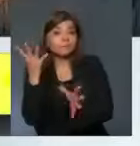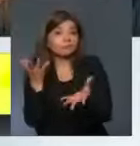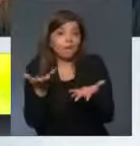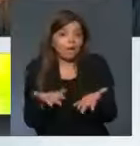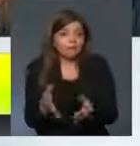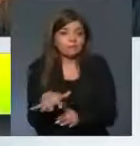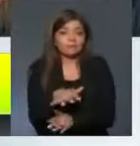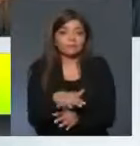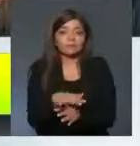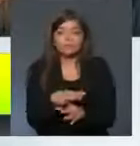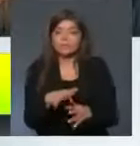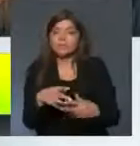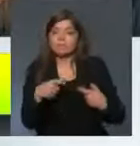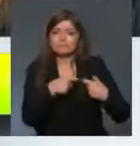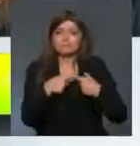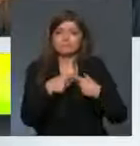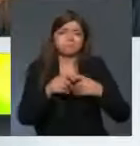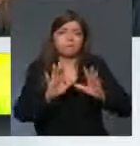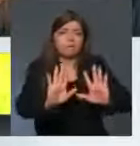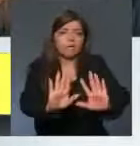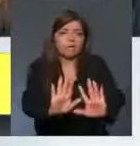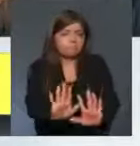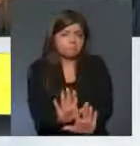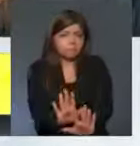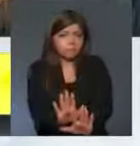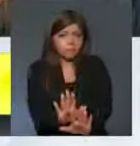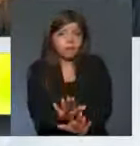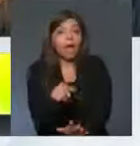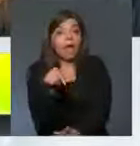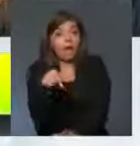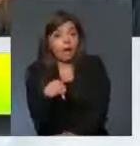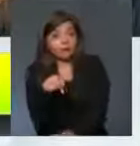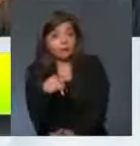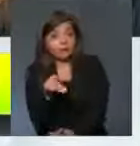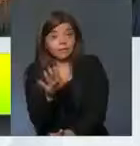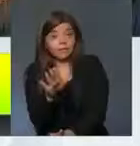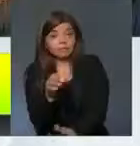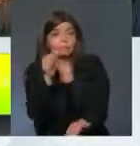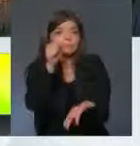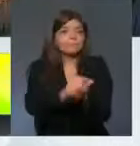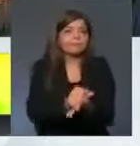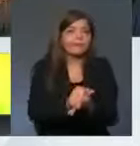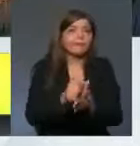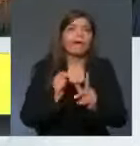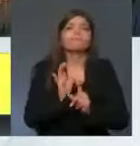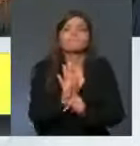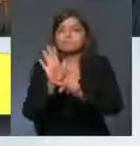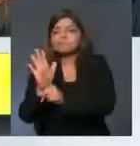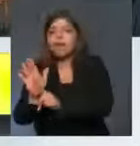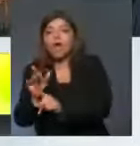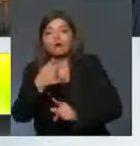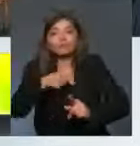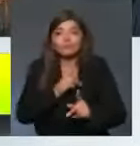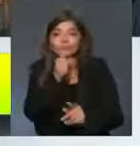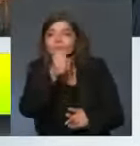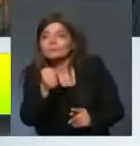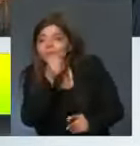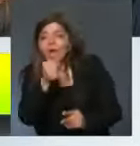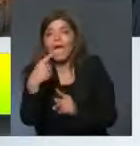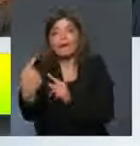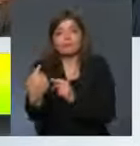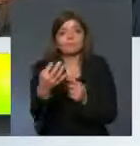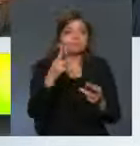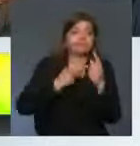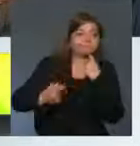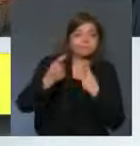situación completamente innecesaria. Acá claramente nos reclamamos los empujones mutuos. Nosotros tratando de meter el micrófono, ellos tratando que